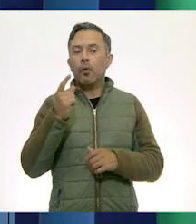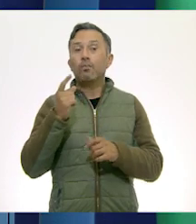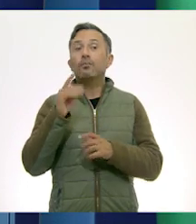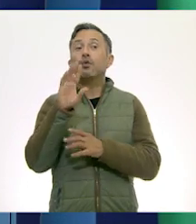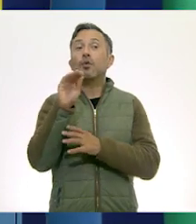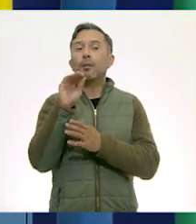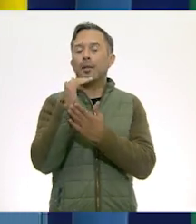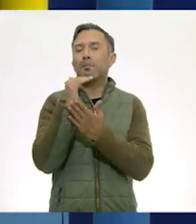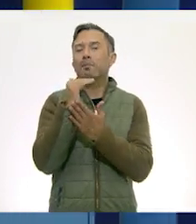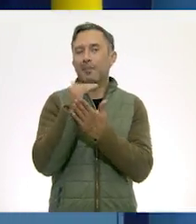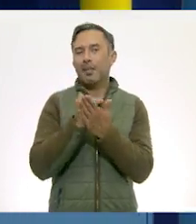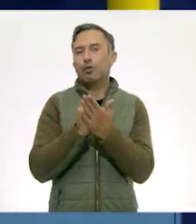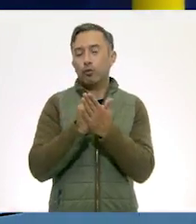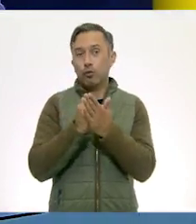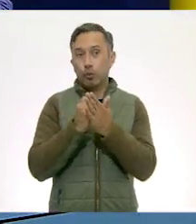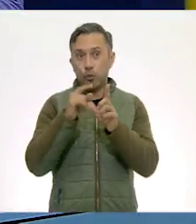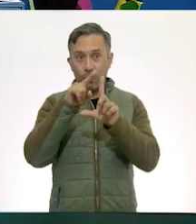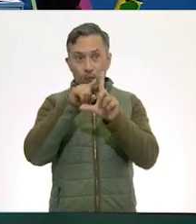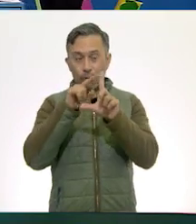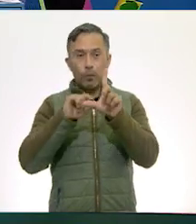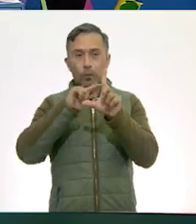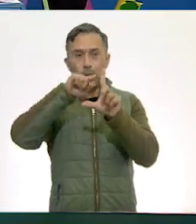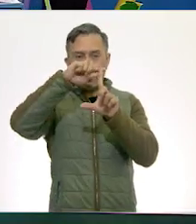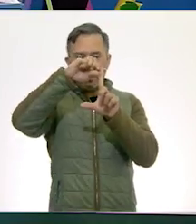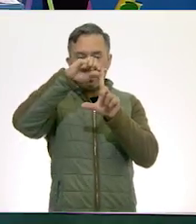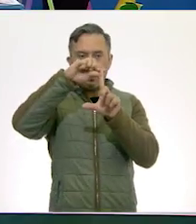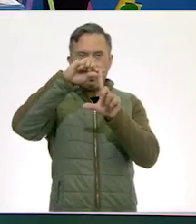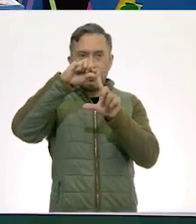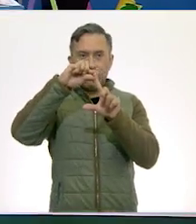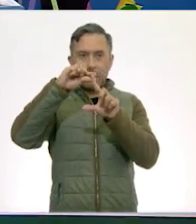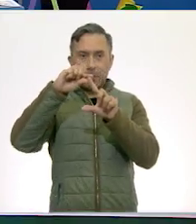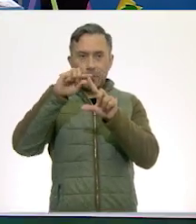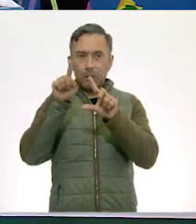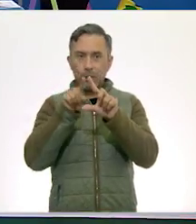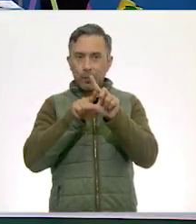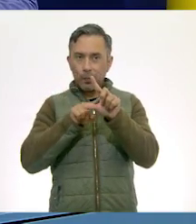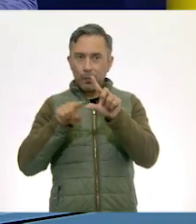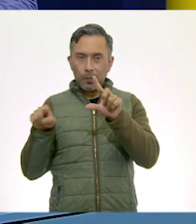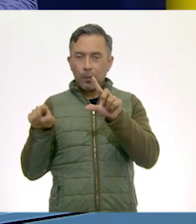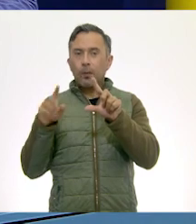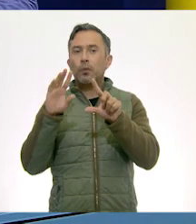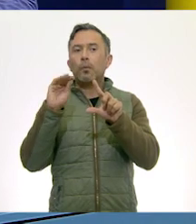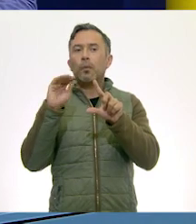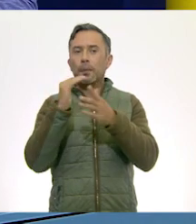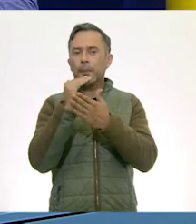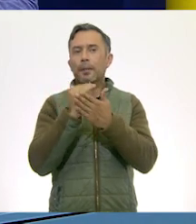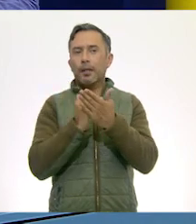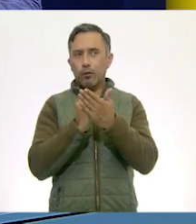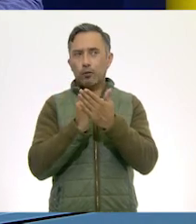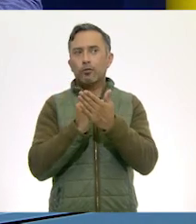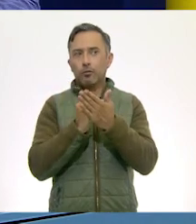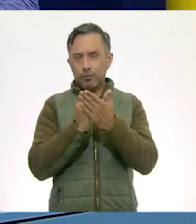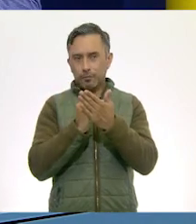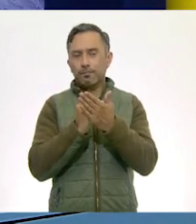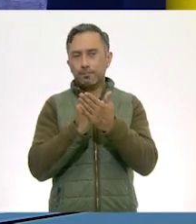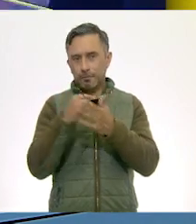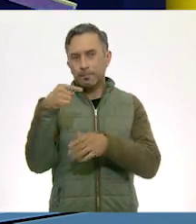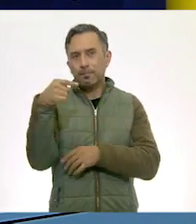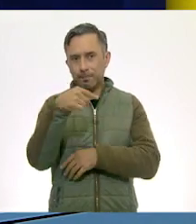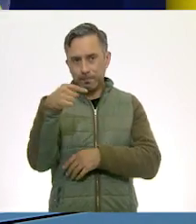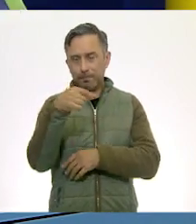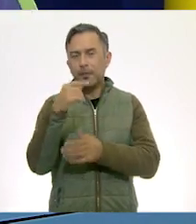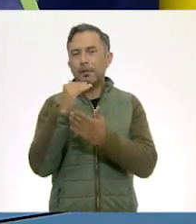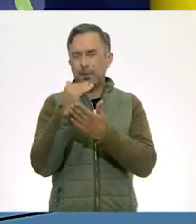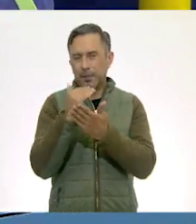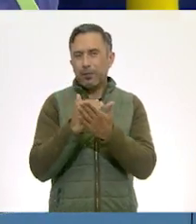menos. En los agudos debe de medir Menos de 90 grados. menos de